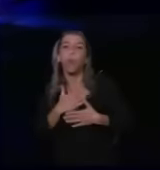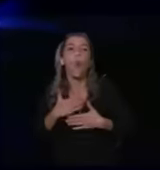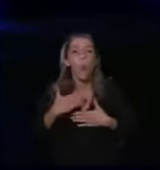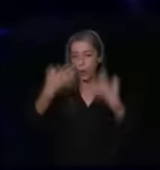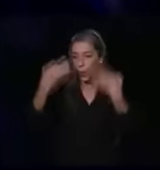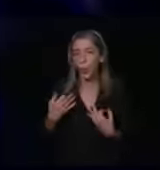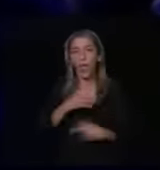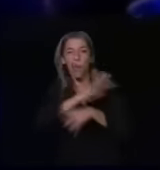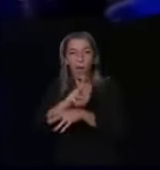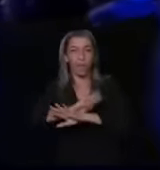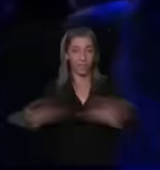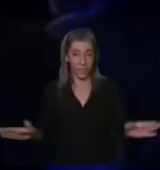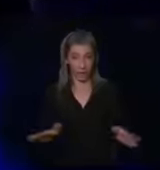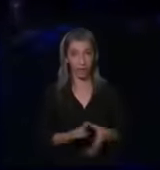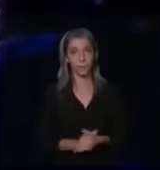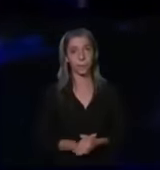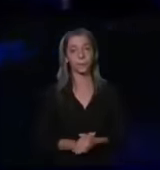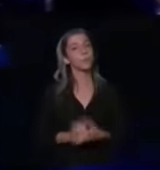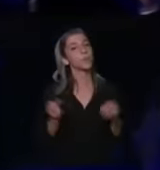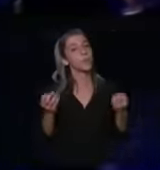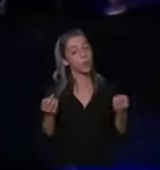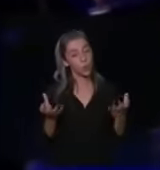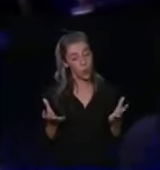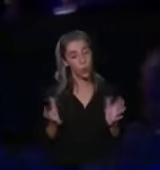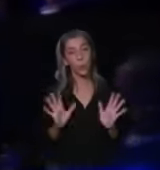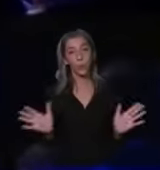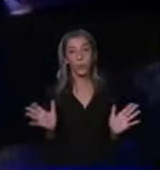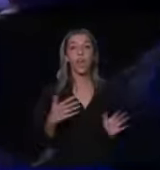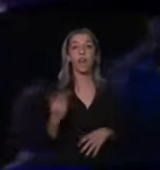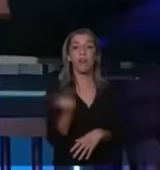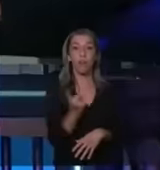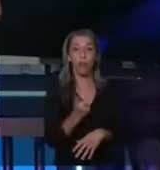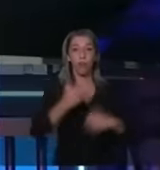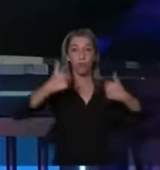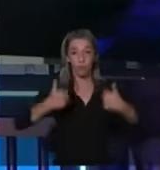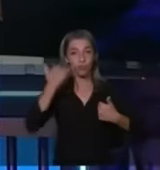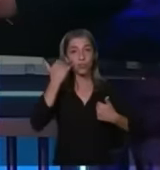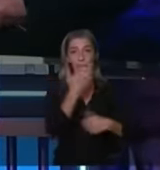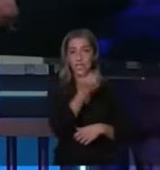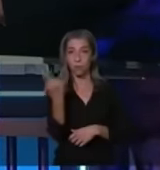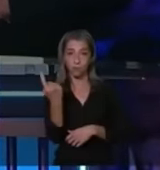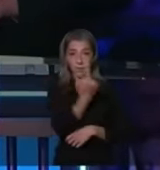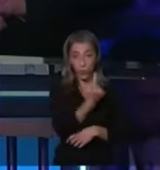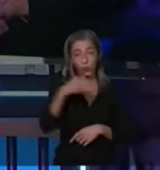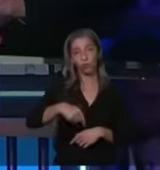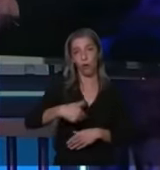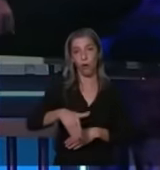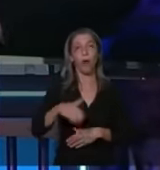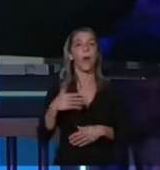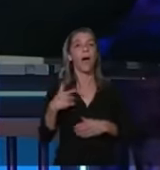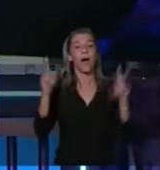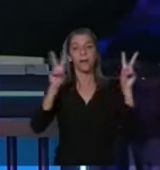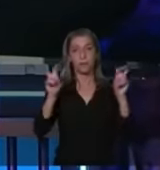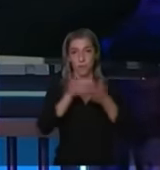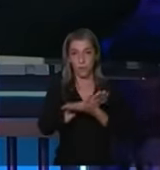Muy bien. Ambos candidatos han utilizado sus 6 minutos para debatir sobre seguridad. Es momento de comenzar un nuevo bloque temático.